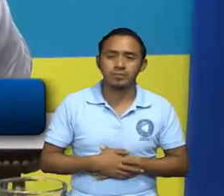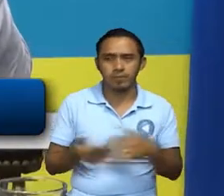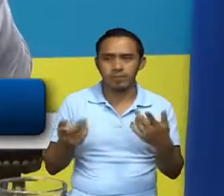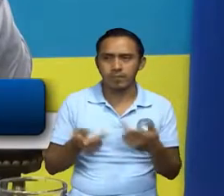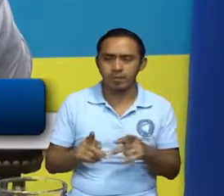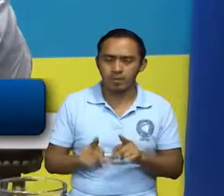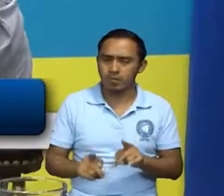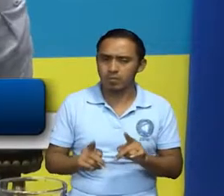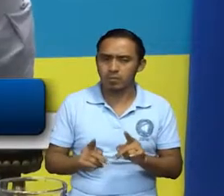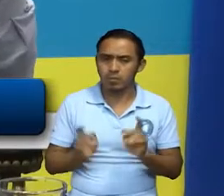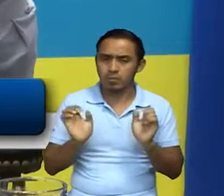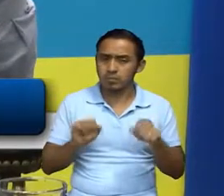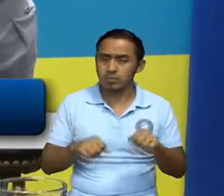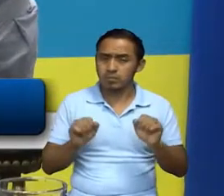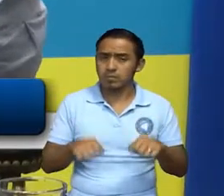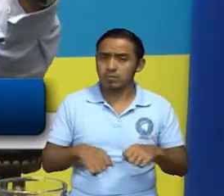persona...